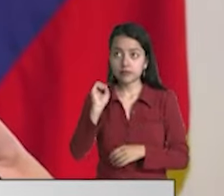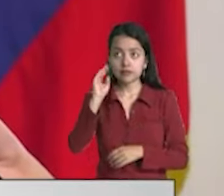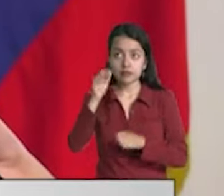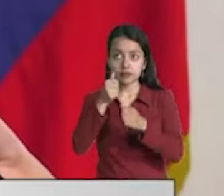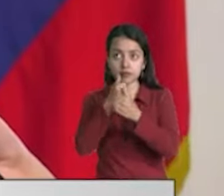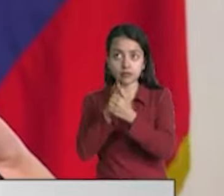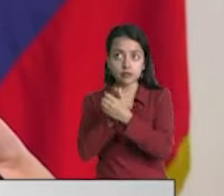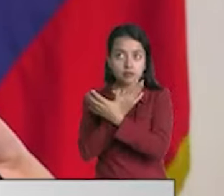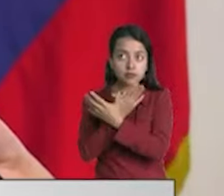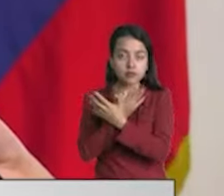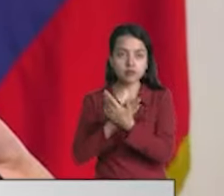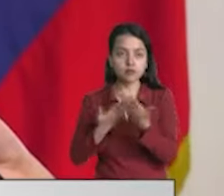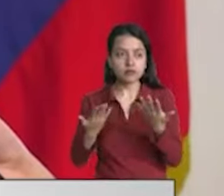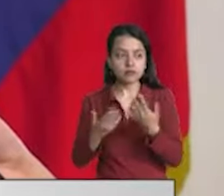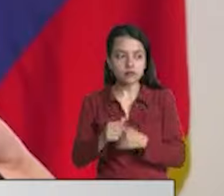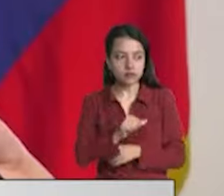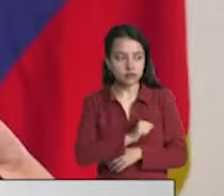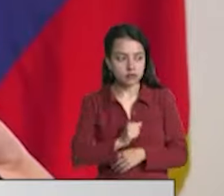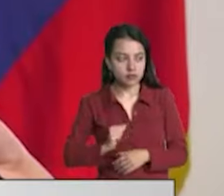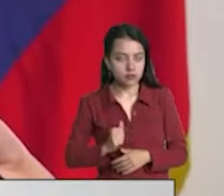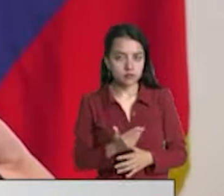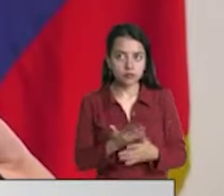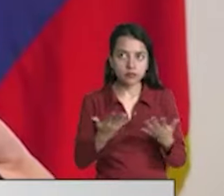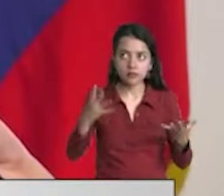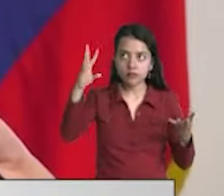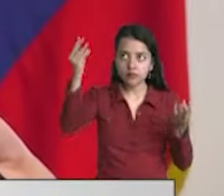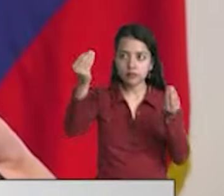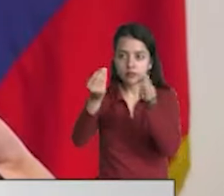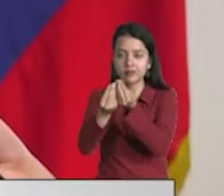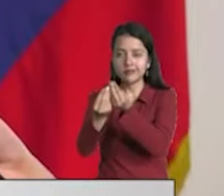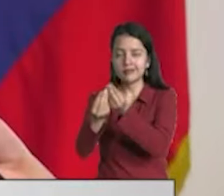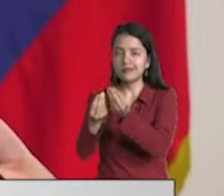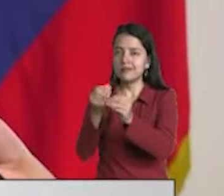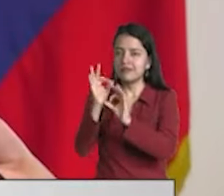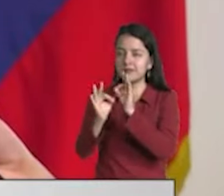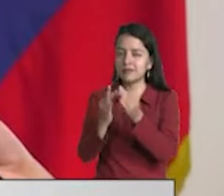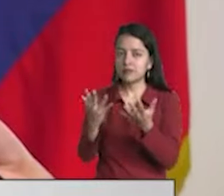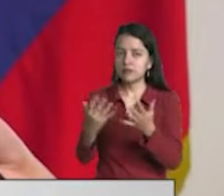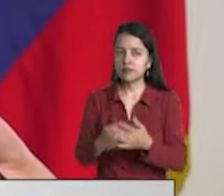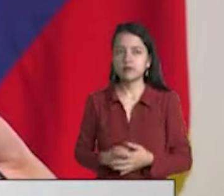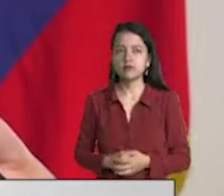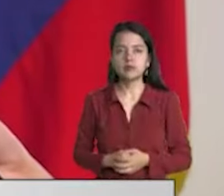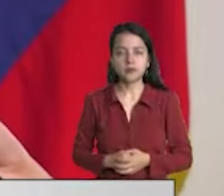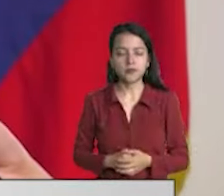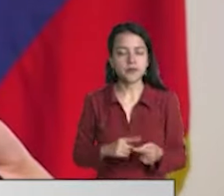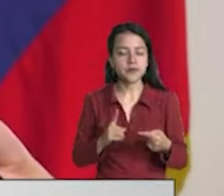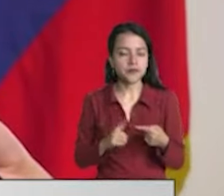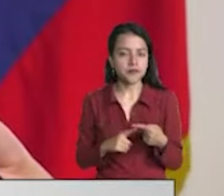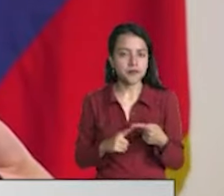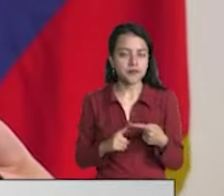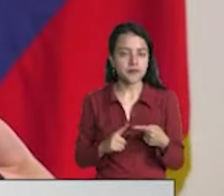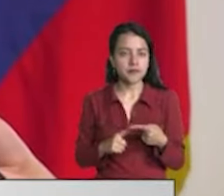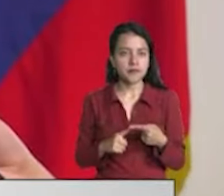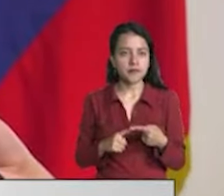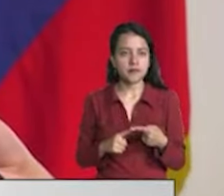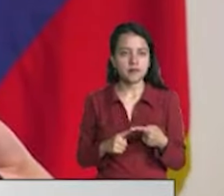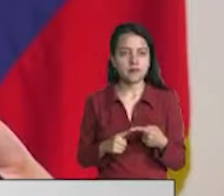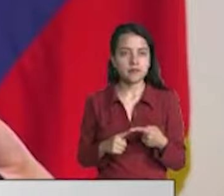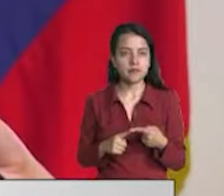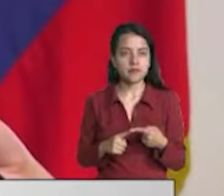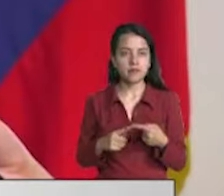público, sino que están buscando garantías. ¿Cómo blindar ese fondo? Pues hubo dos maneras de blindarlo. Uno es que será todo